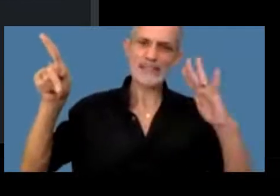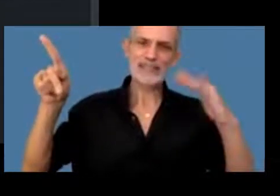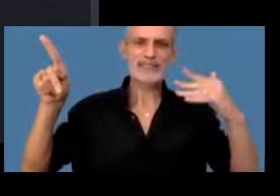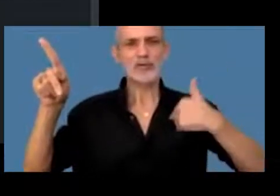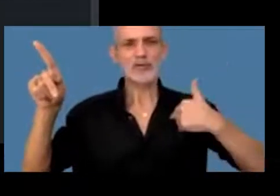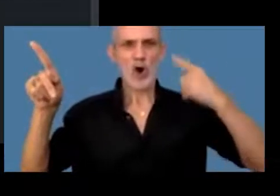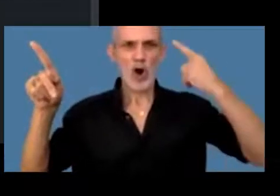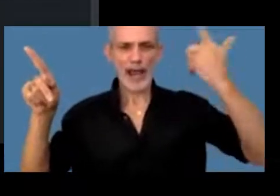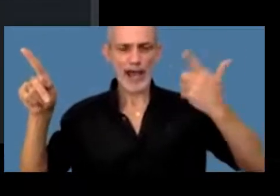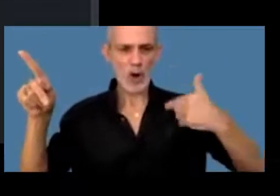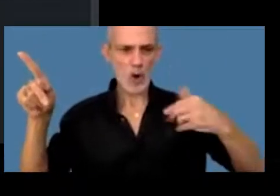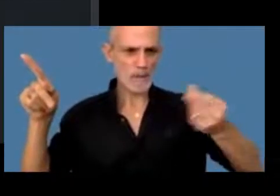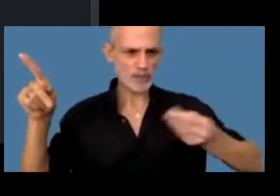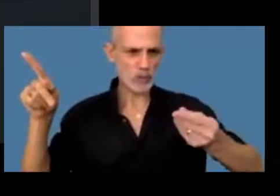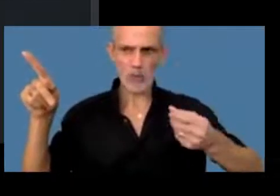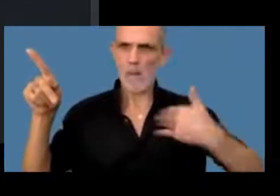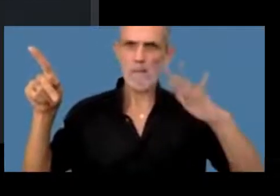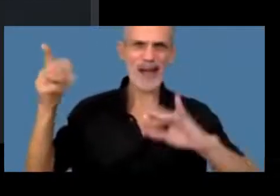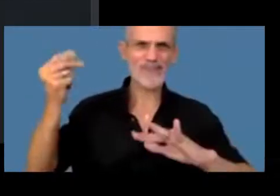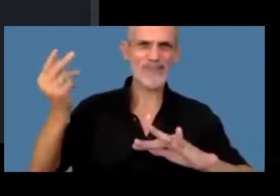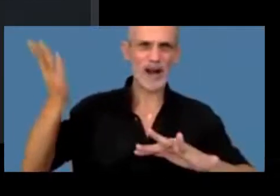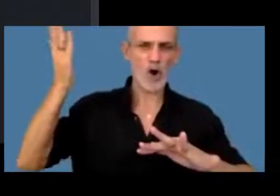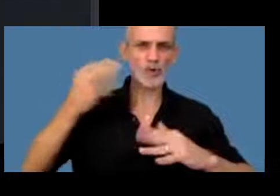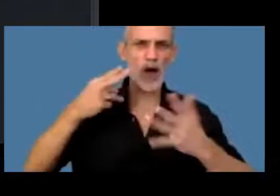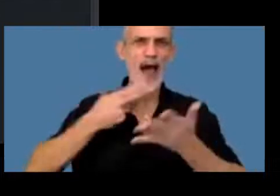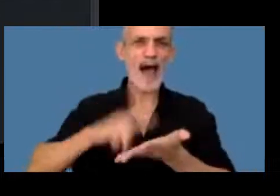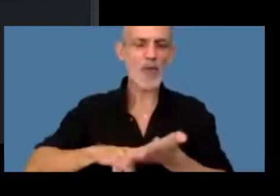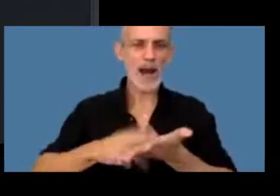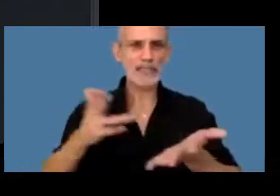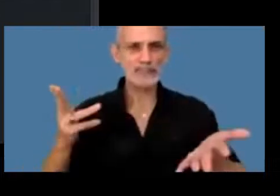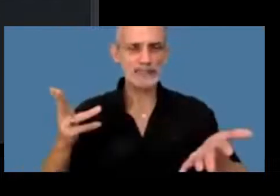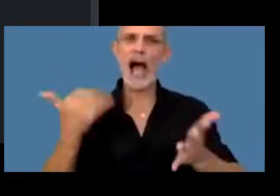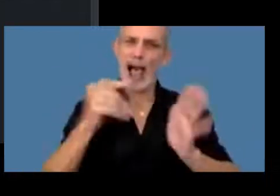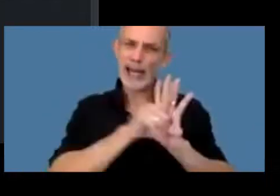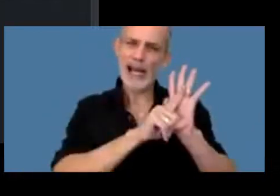en su momento, digamos, ¿no? Para esto también hay jurisprudencia.